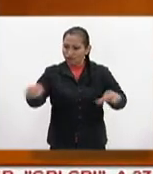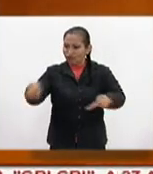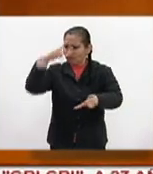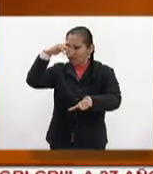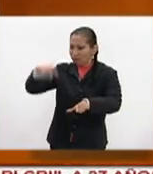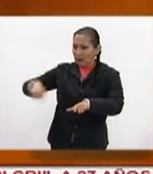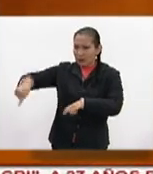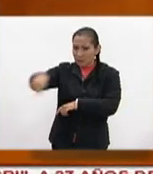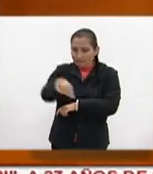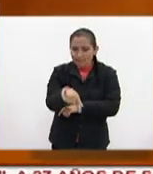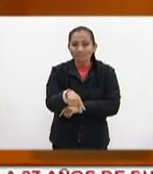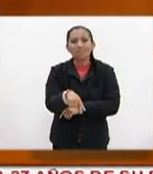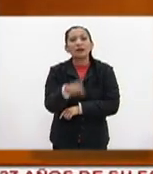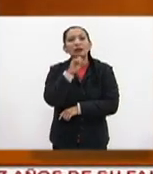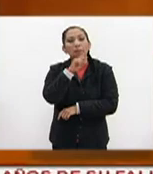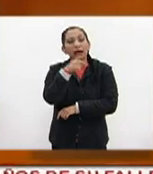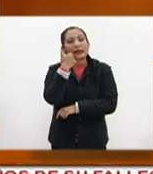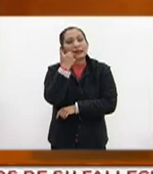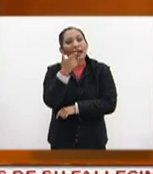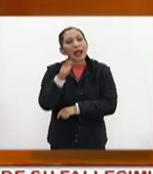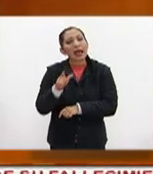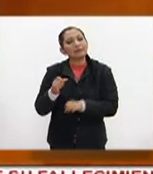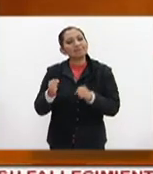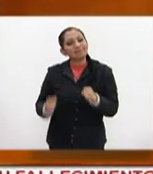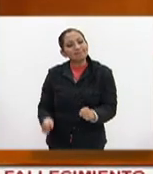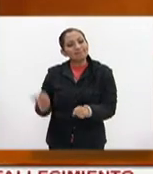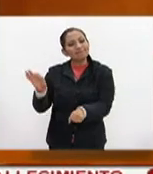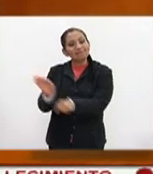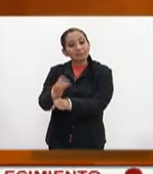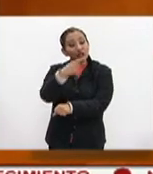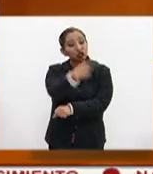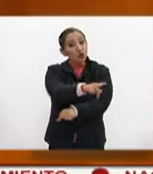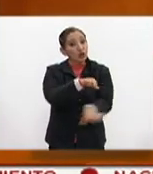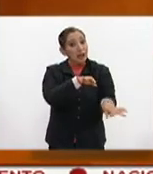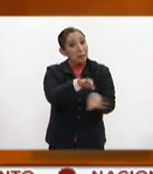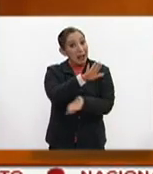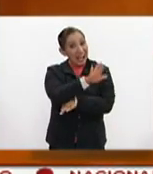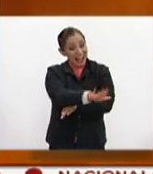interior, sino también porque busca garantizar que la actuación de